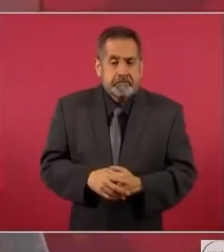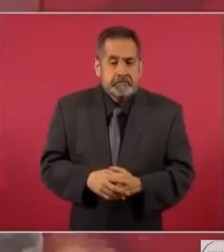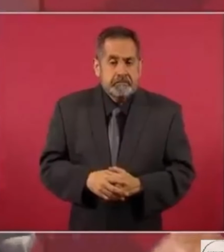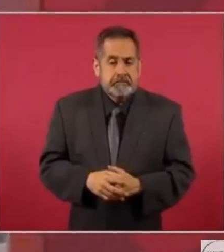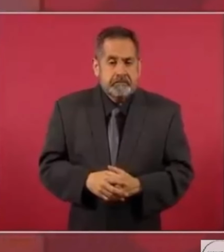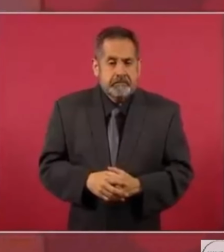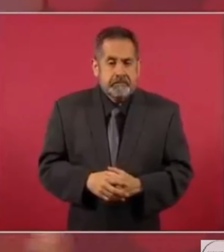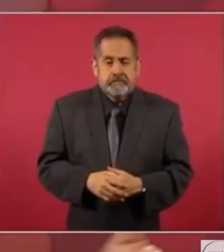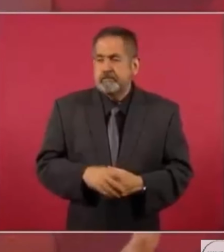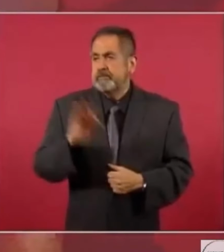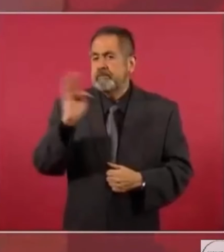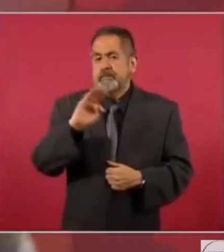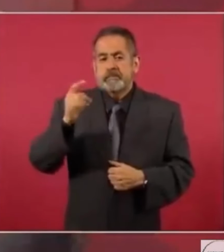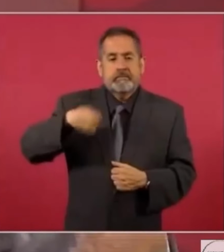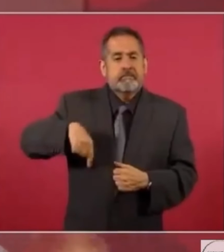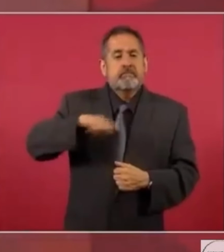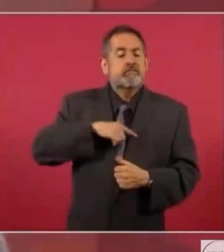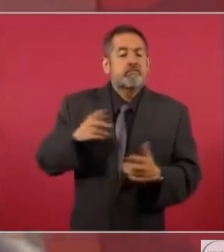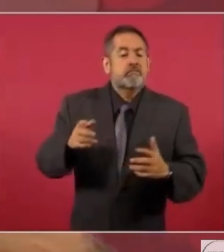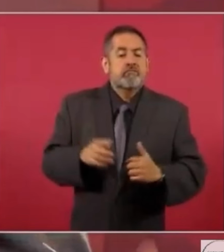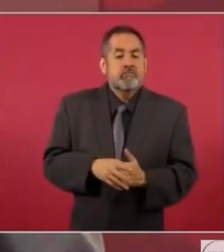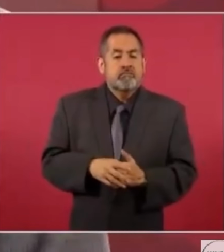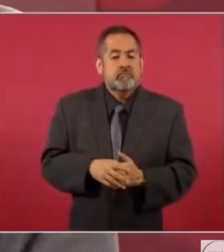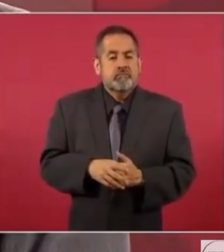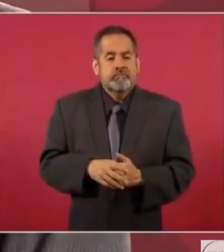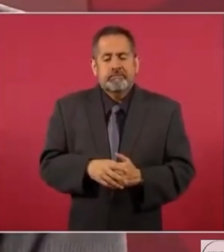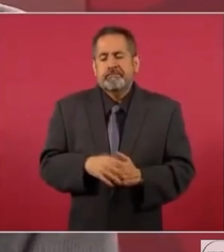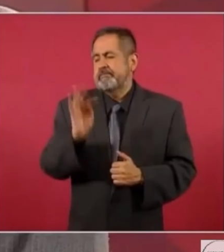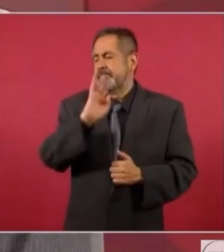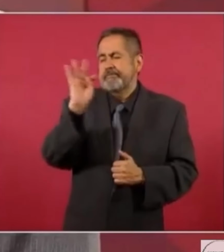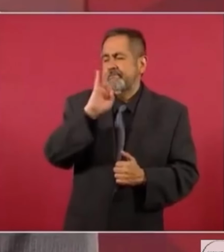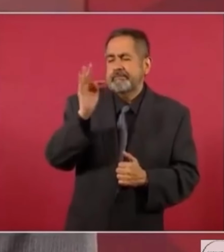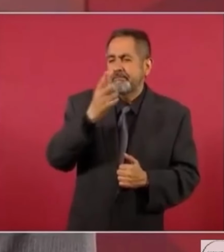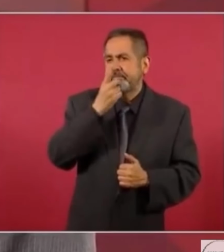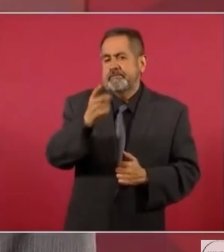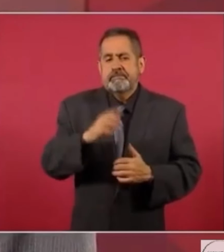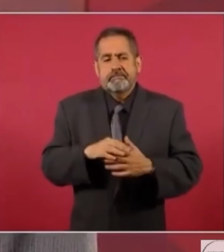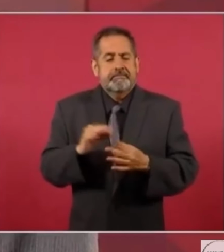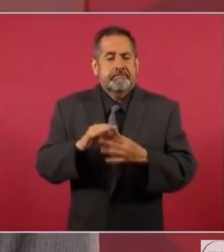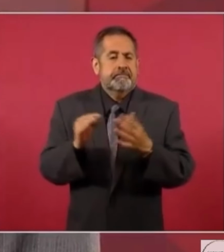nosotros decimos ya no vamos a tratar este asunto,